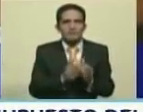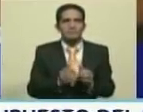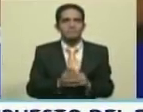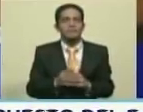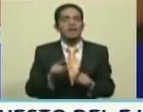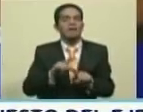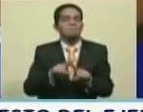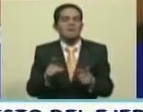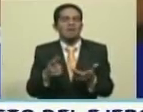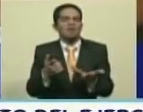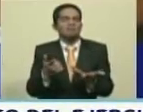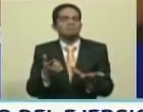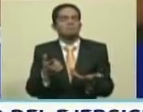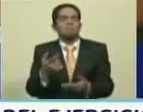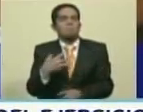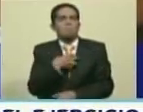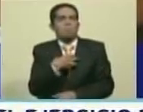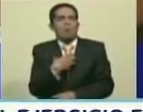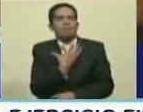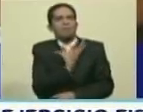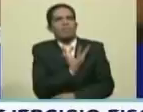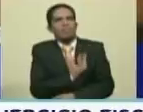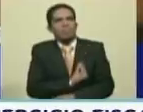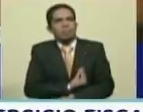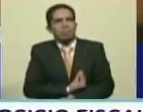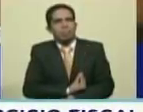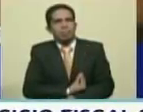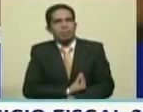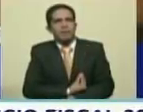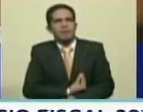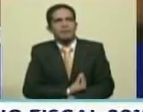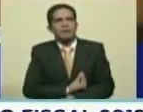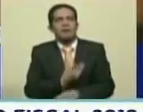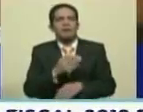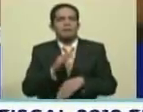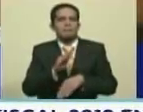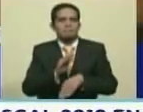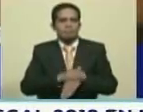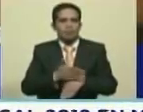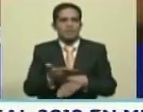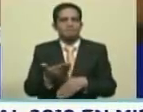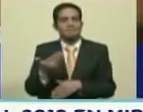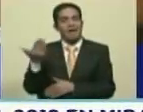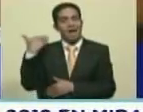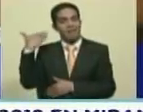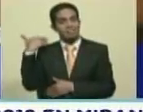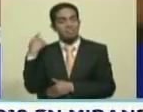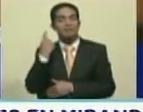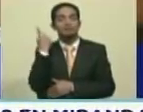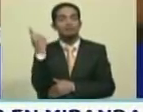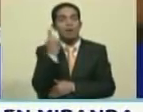estar desmoralizados, porque yo siento que antes solo Cuba,